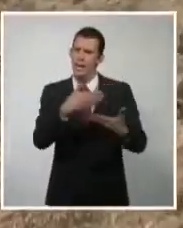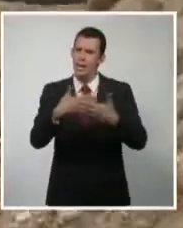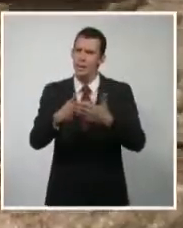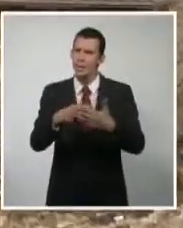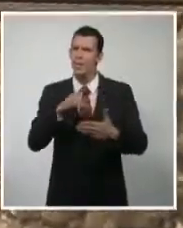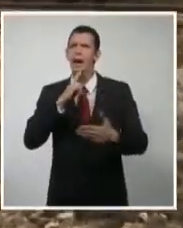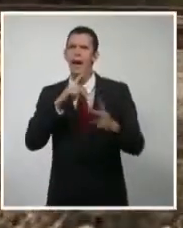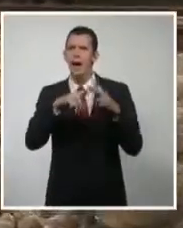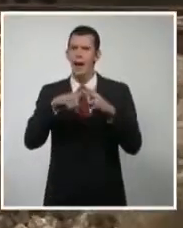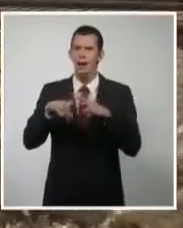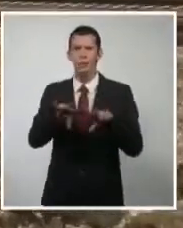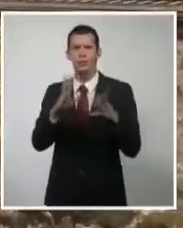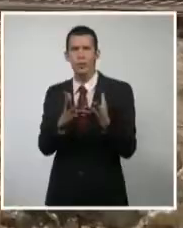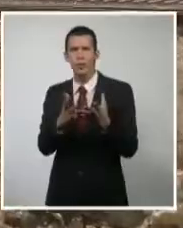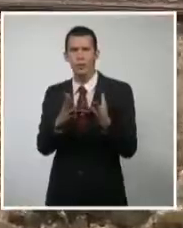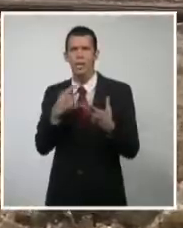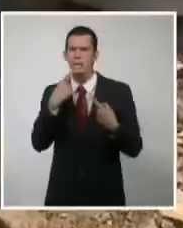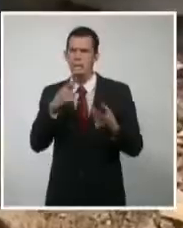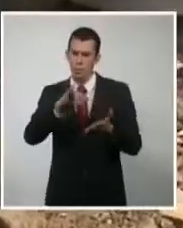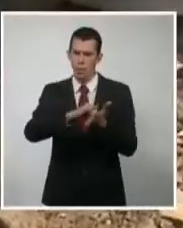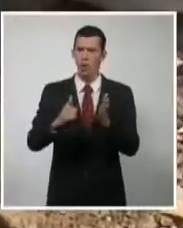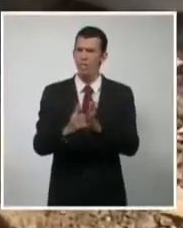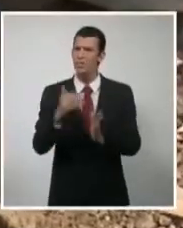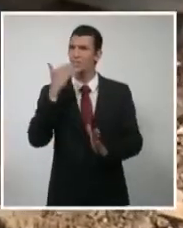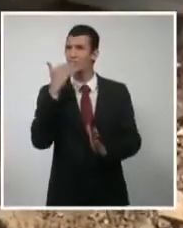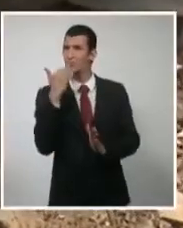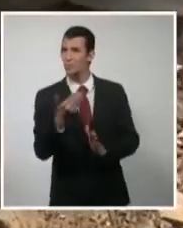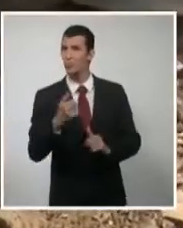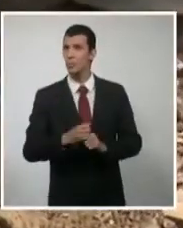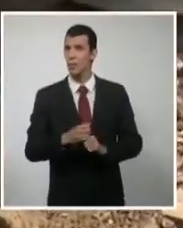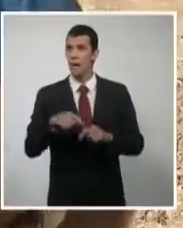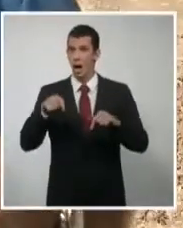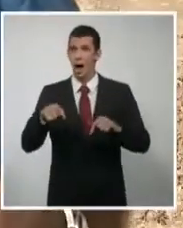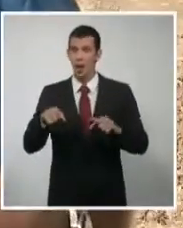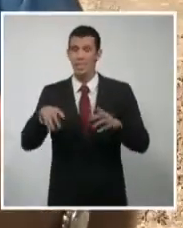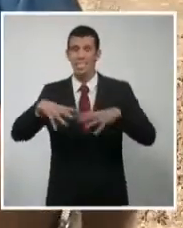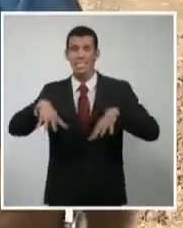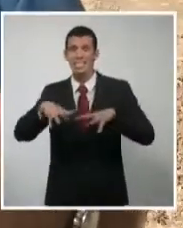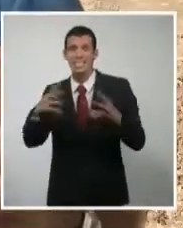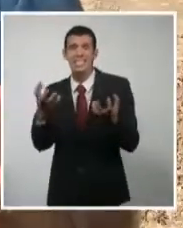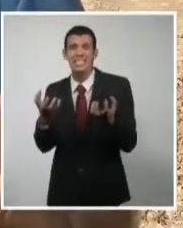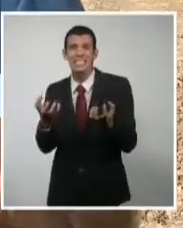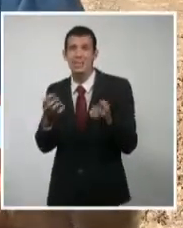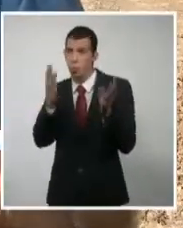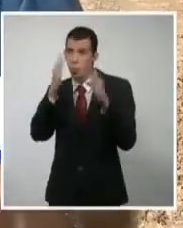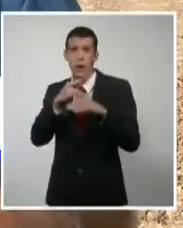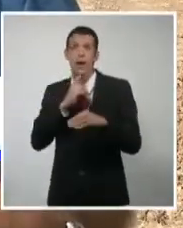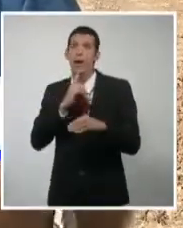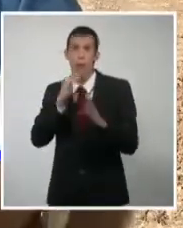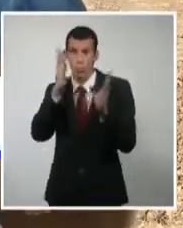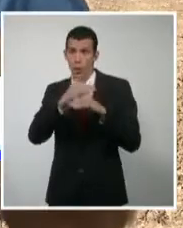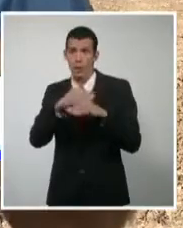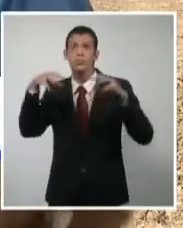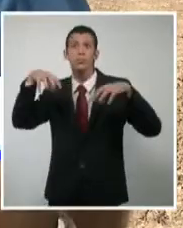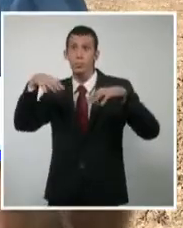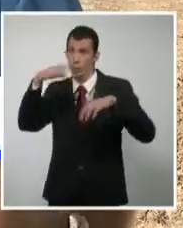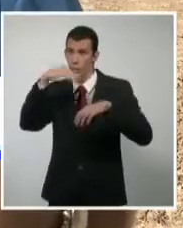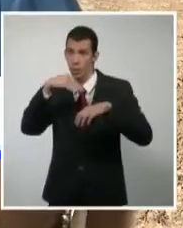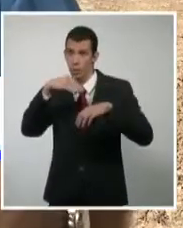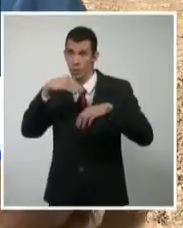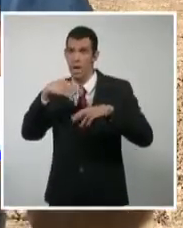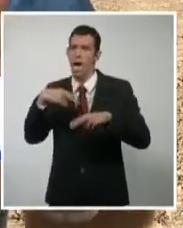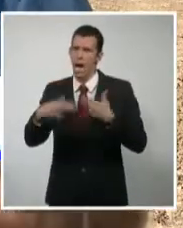va más allá del enfrentamiento a la actual sequía. Dentro de las obras del Programa Hidráulico Nacional,